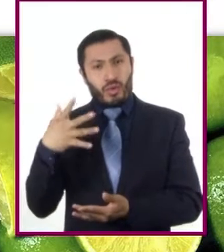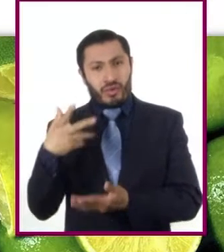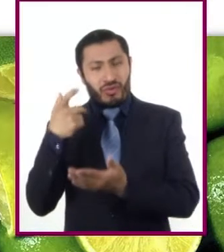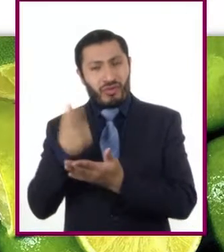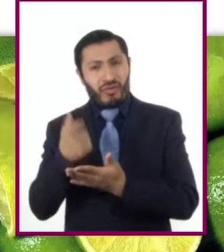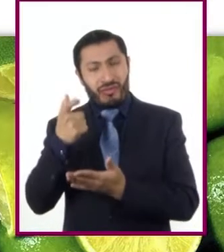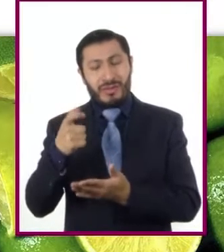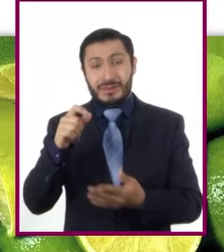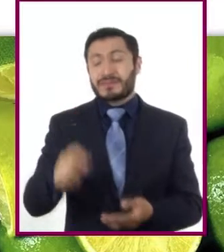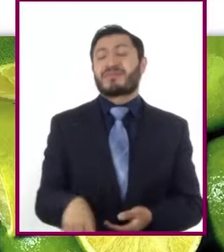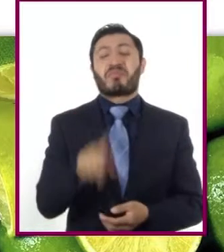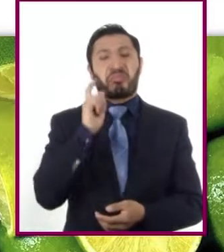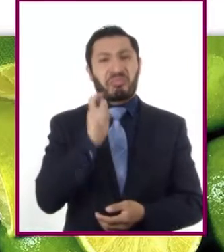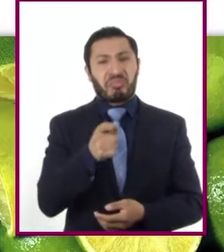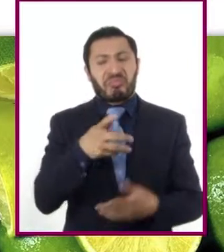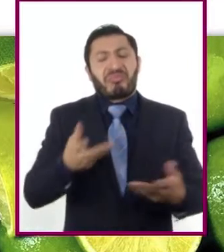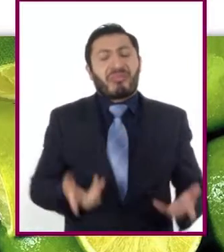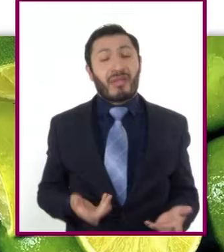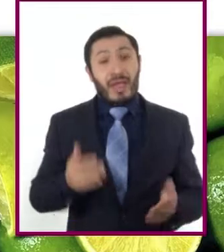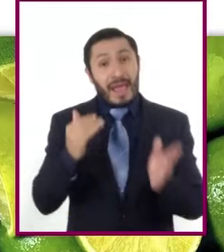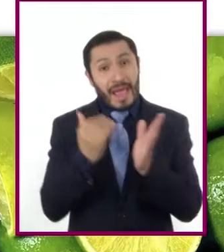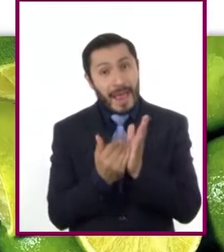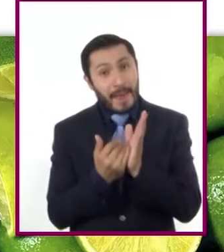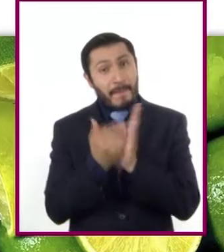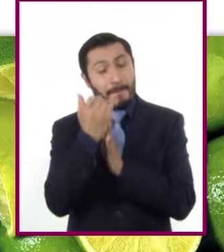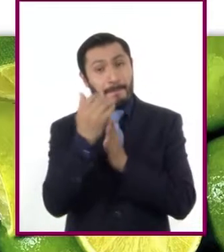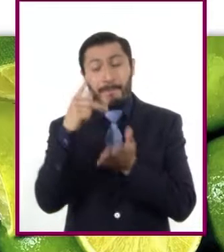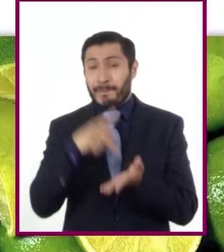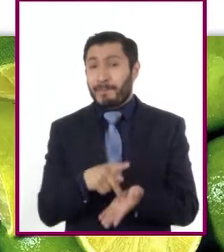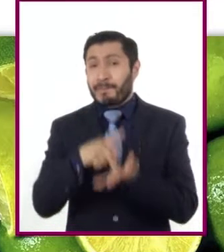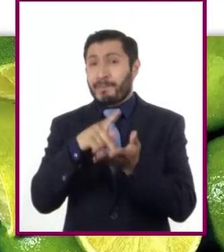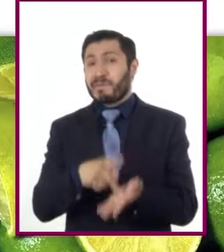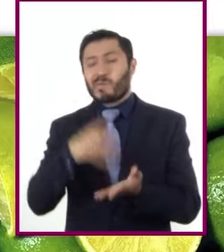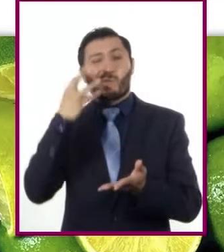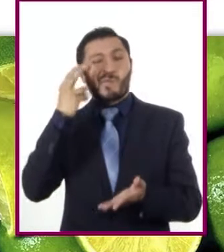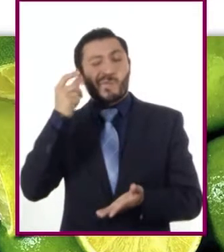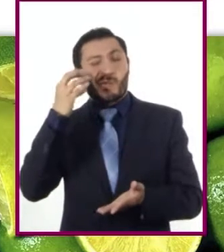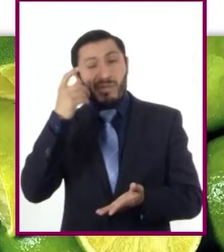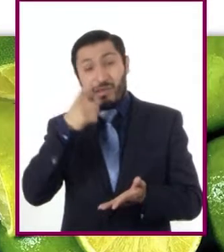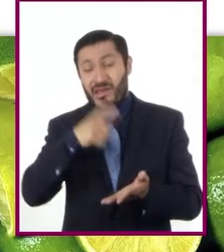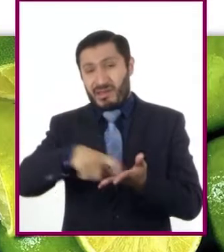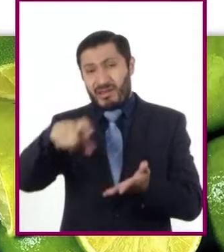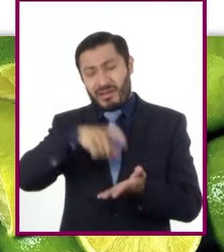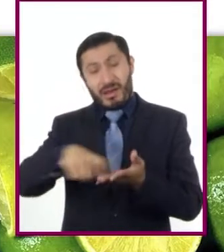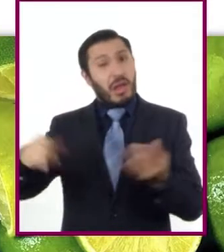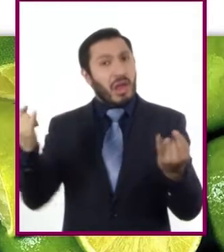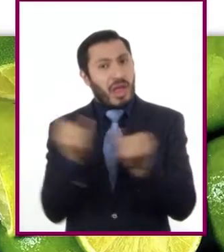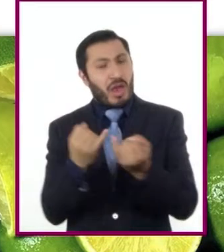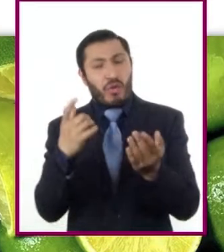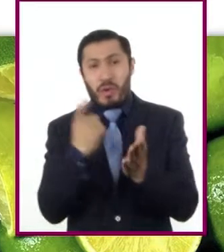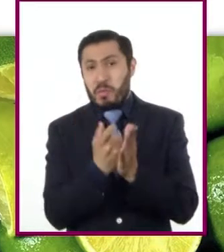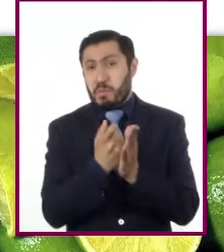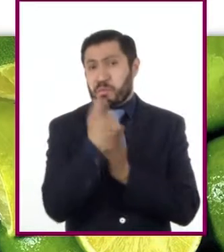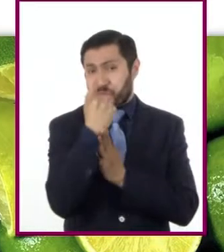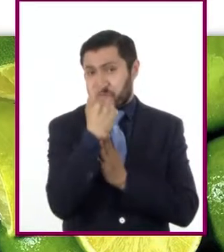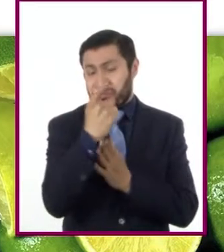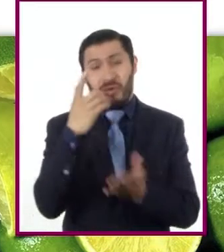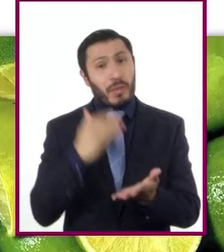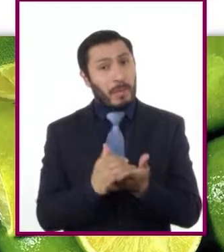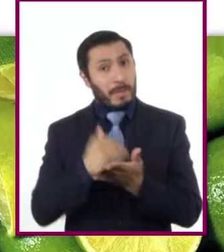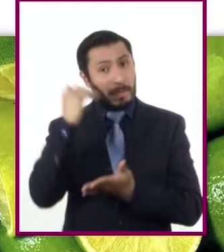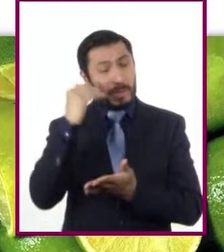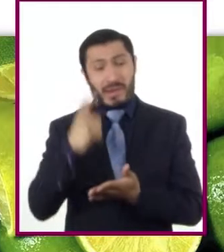pesos, lo que significa que a mayor cantidad de kilogramos de limones comprados es mayor la cantidad de pesos por